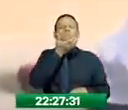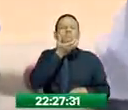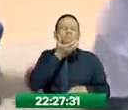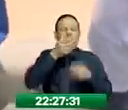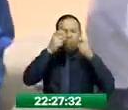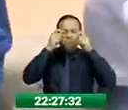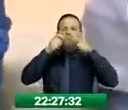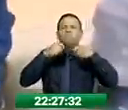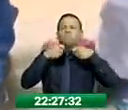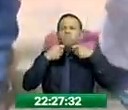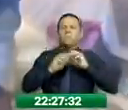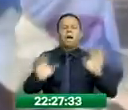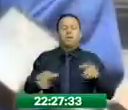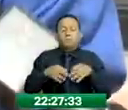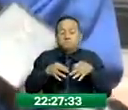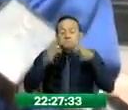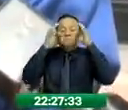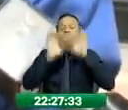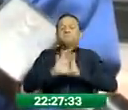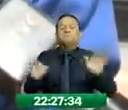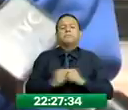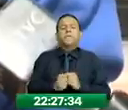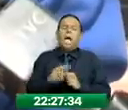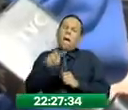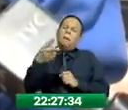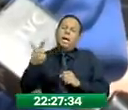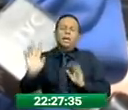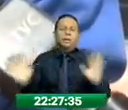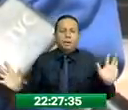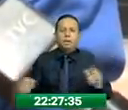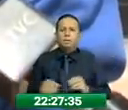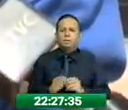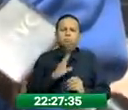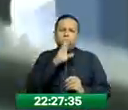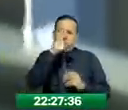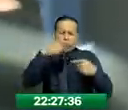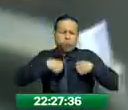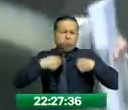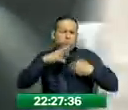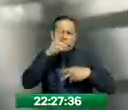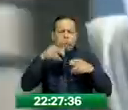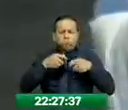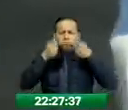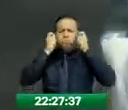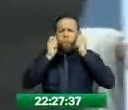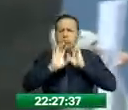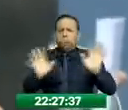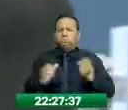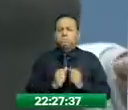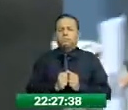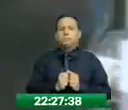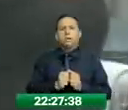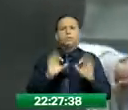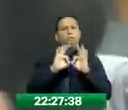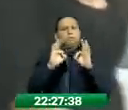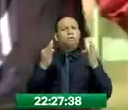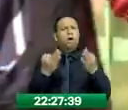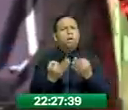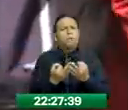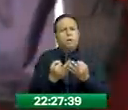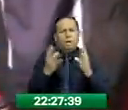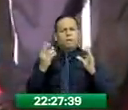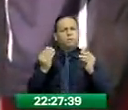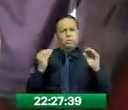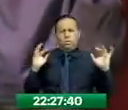yo 90 más pero siempre de poner la mascarilla además familias enteras caminan por las calles sin